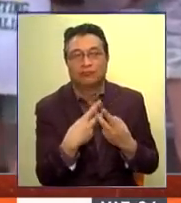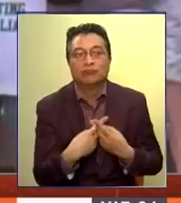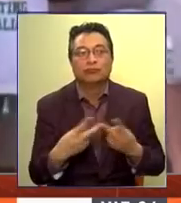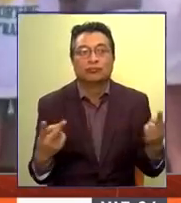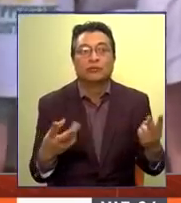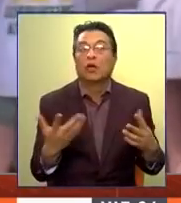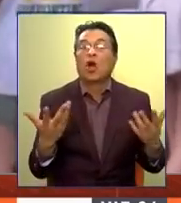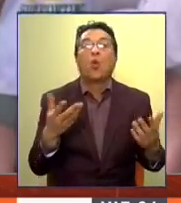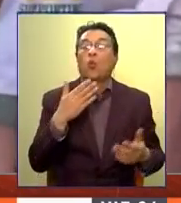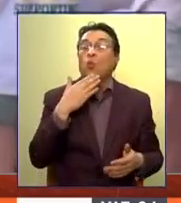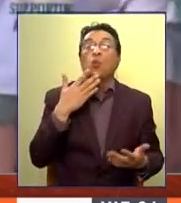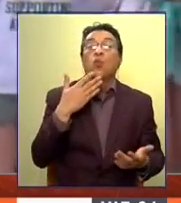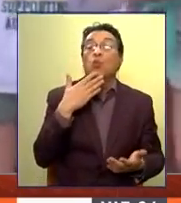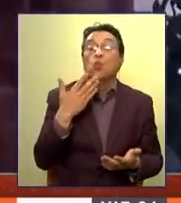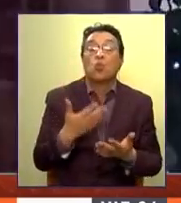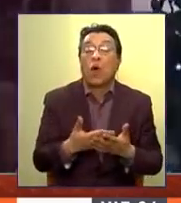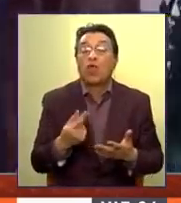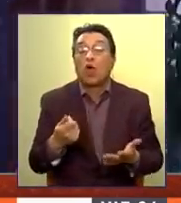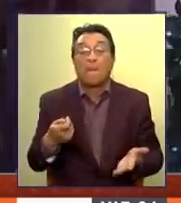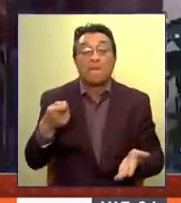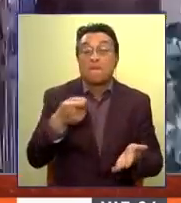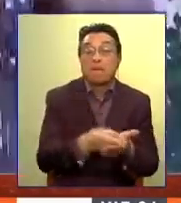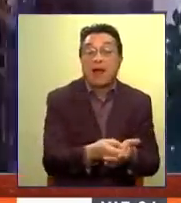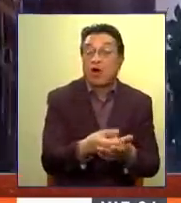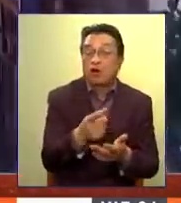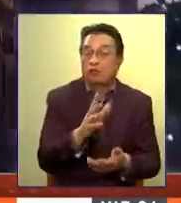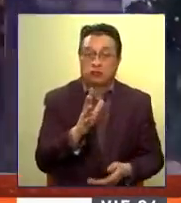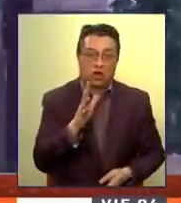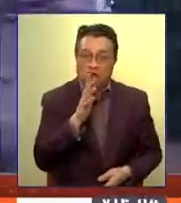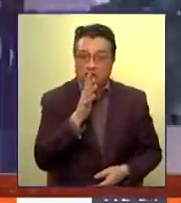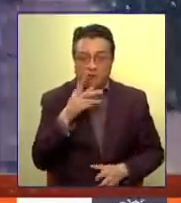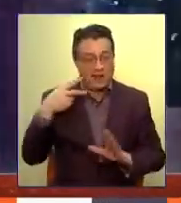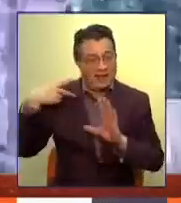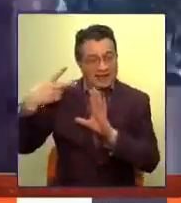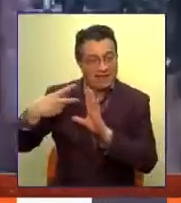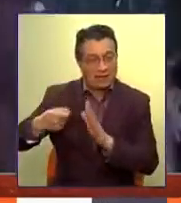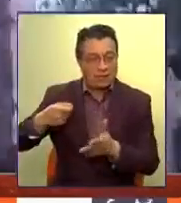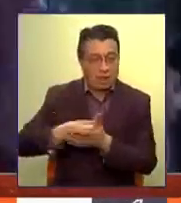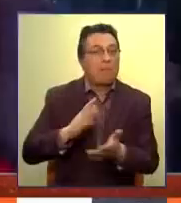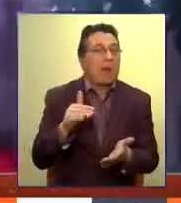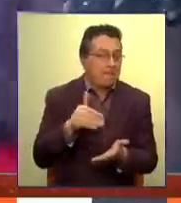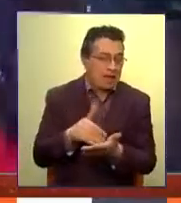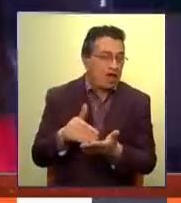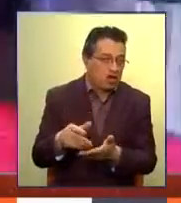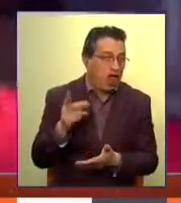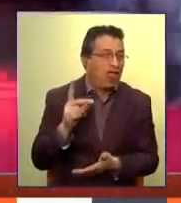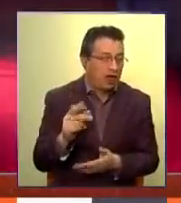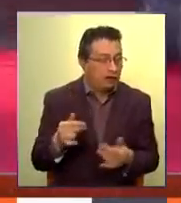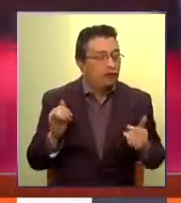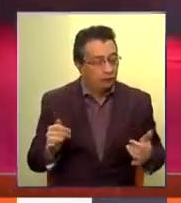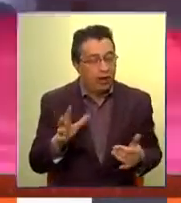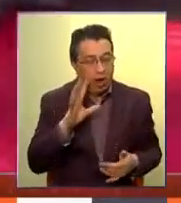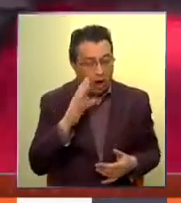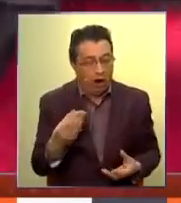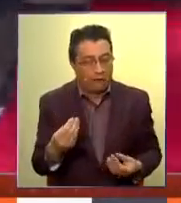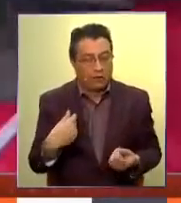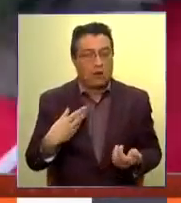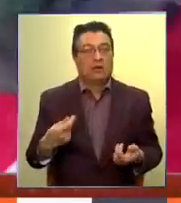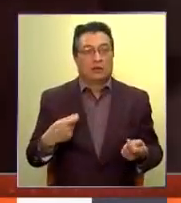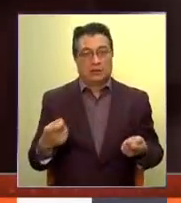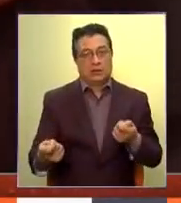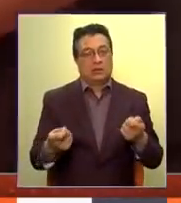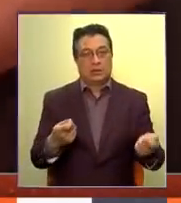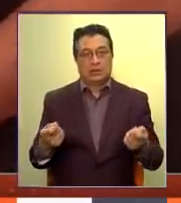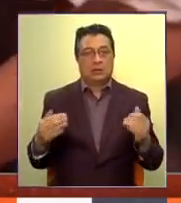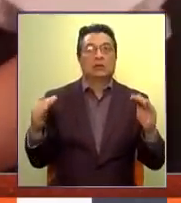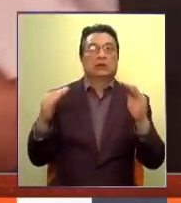se sabe cuánto exactamente le pagará Netflix, pero seguramente son varios millones de dólares que le servirán sin duda para mantener la